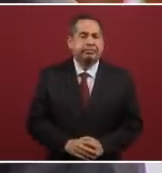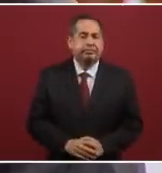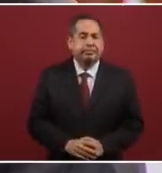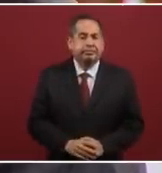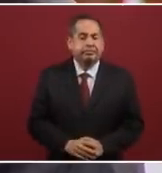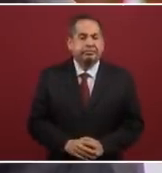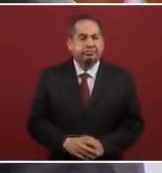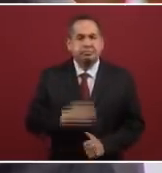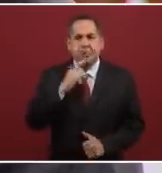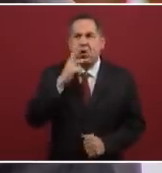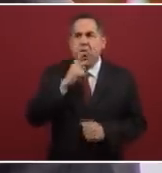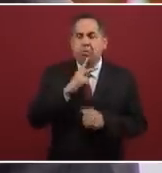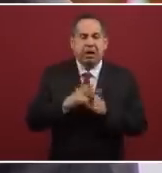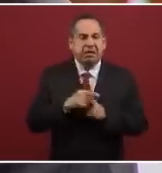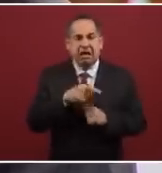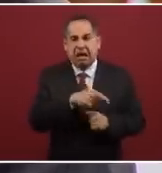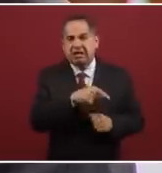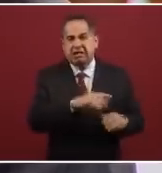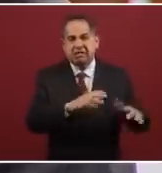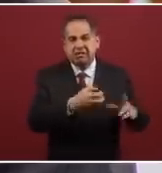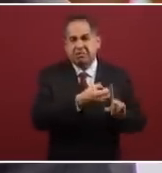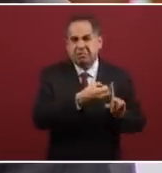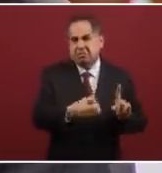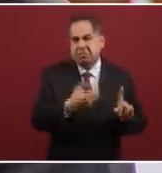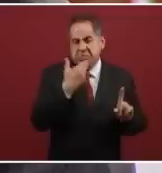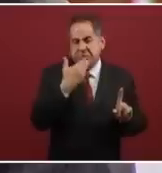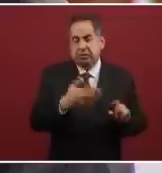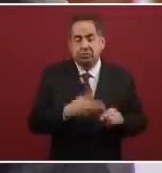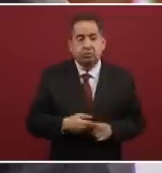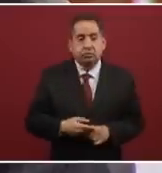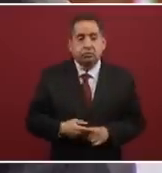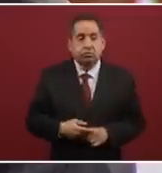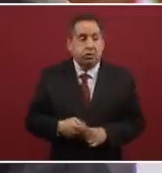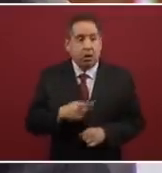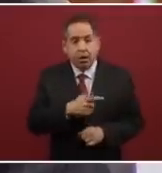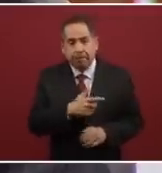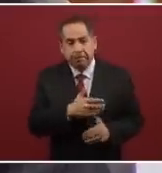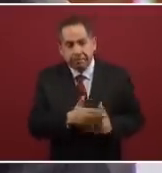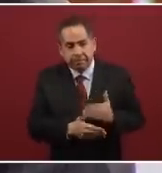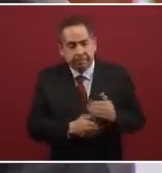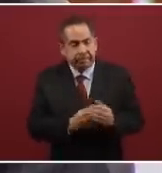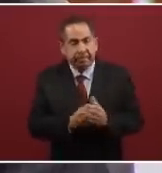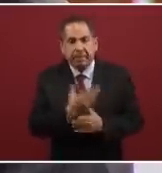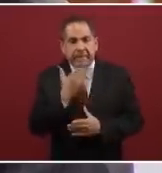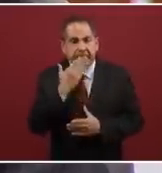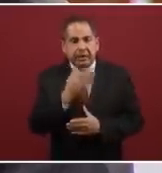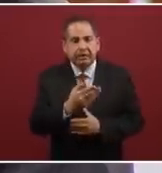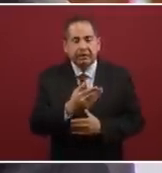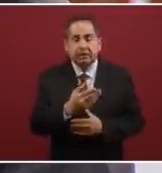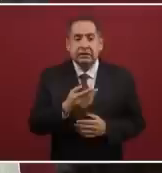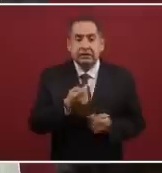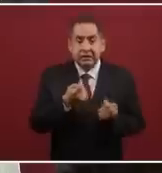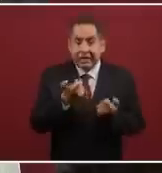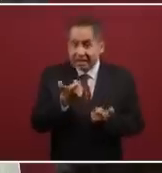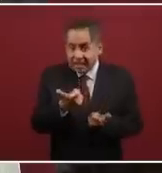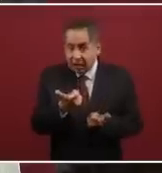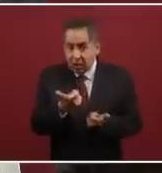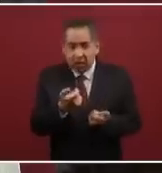Ellos han podido salir adelante a pesar de que son pocos los